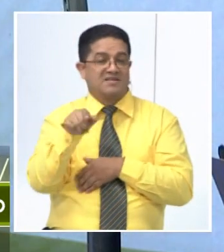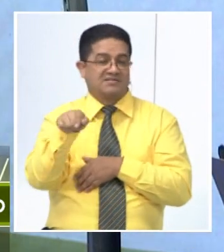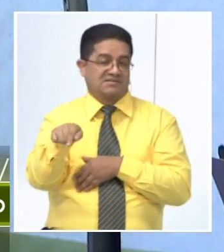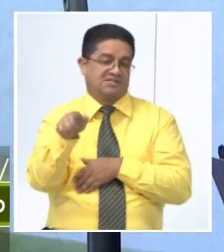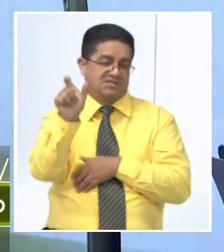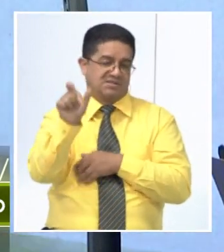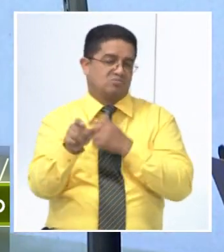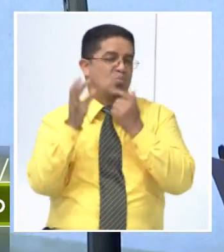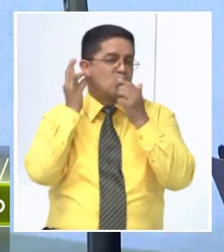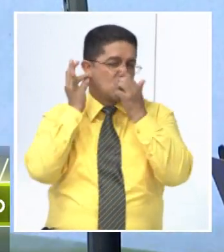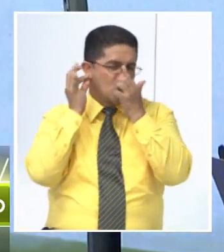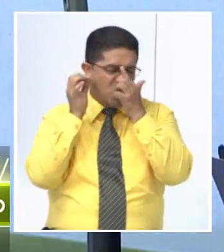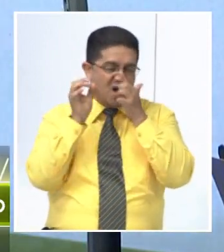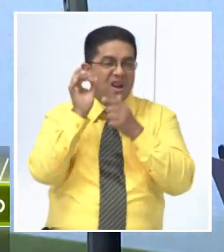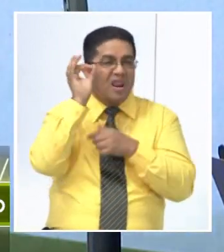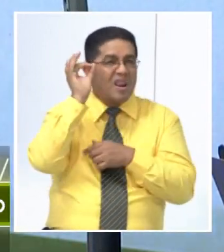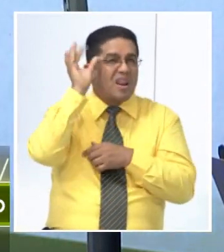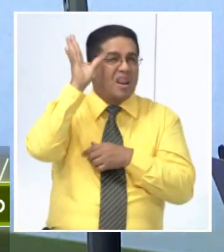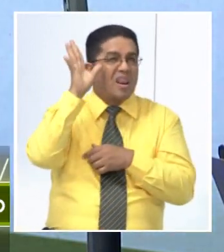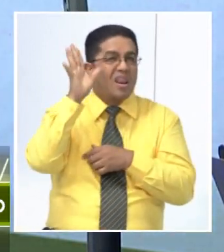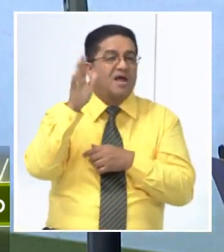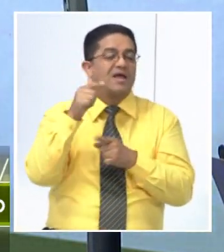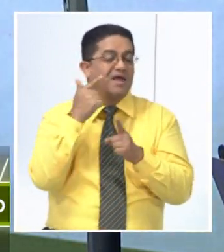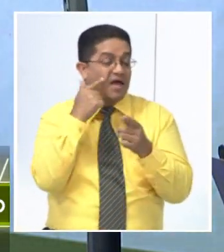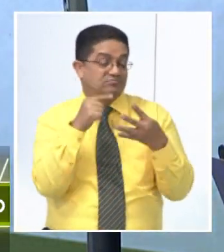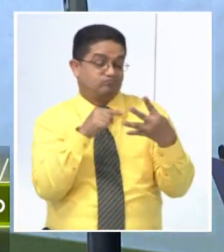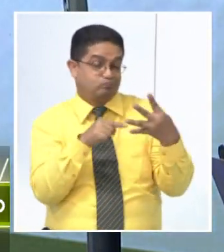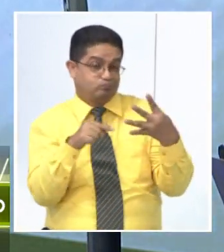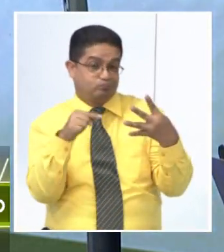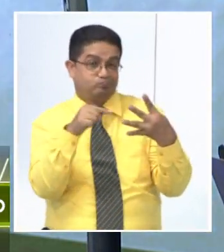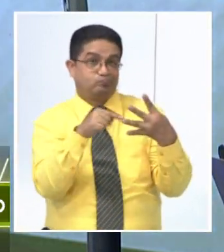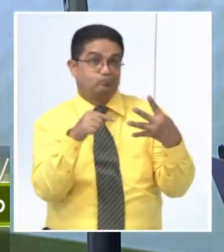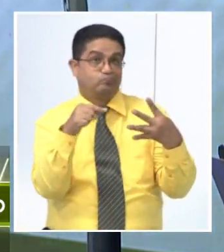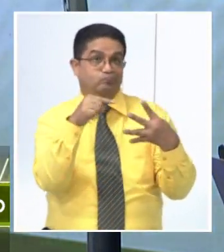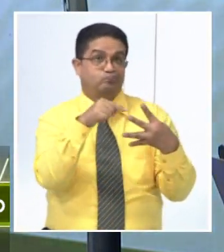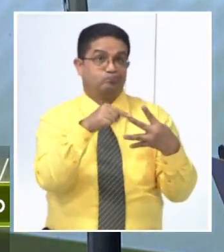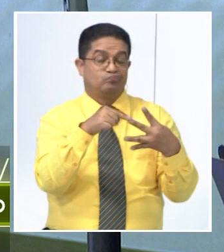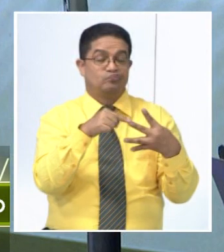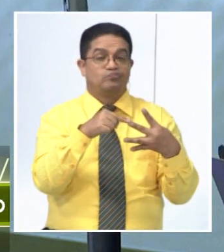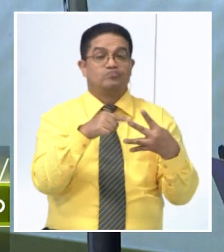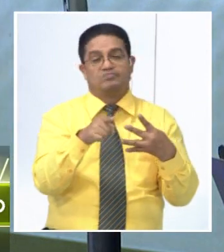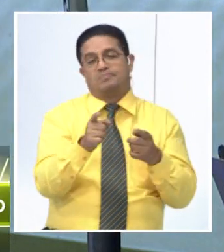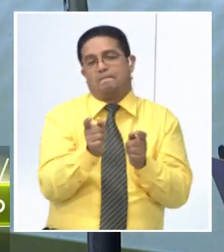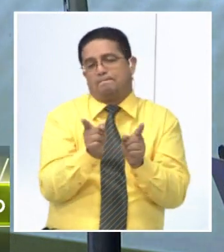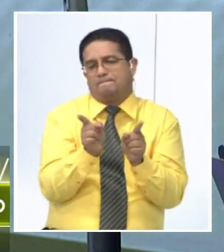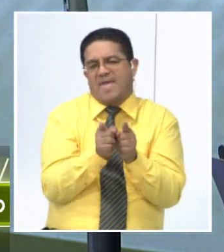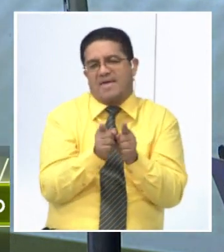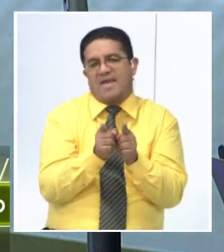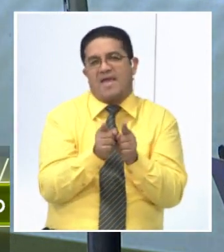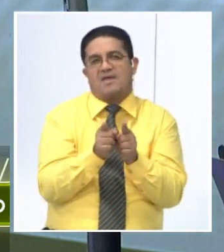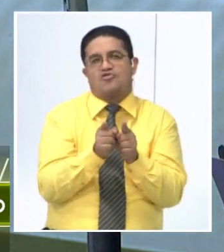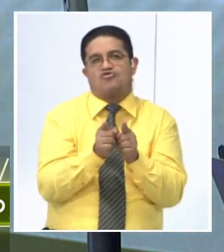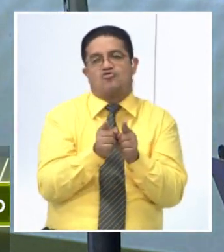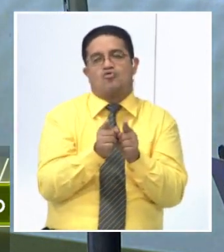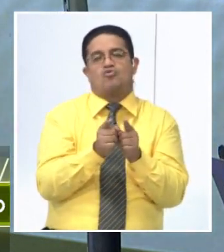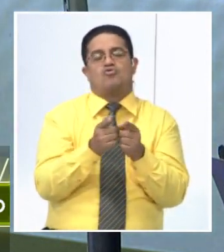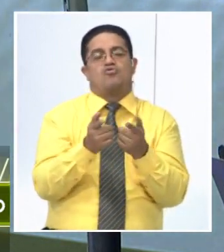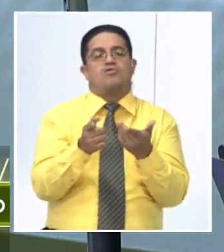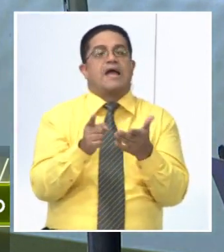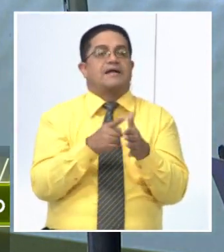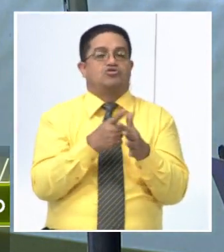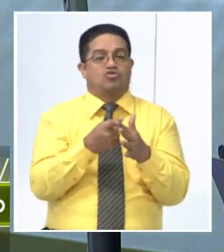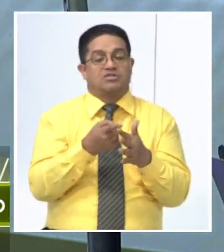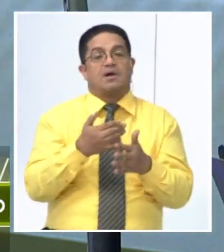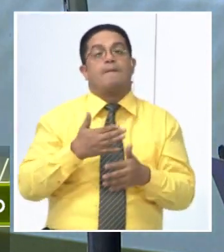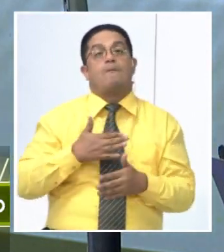Angelita Bragama, donde los estadios iniciales, un estadio pequeño o a nivel de recto, se le pudiera